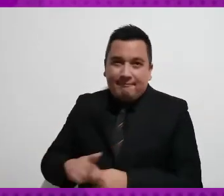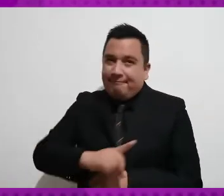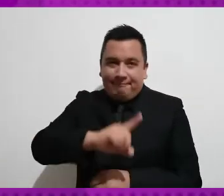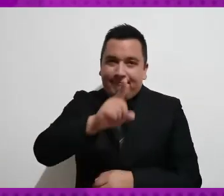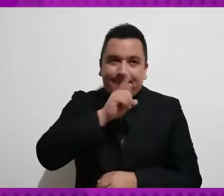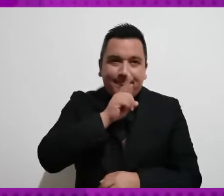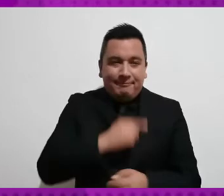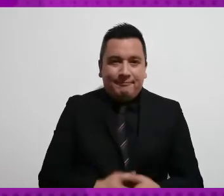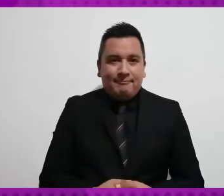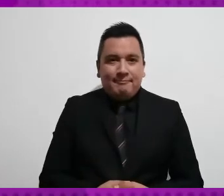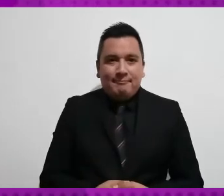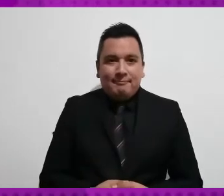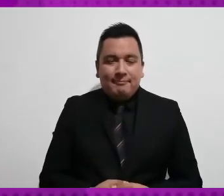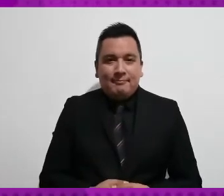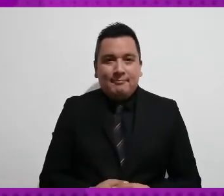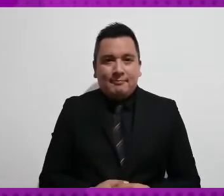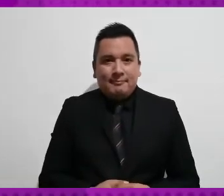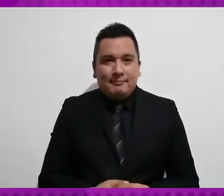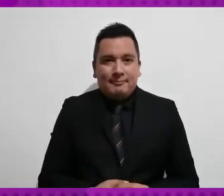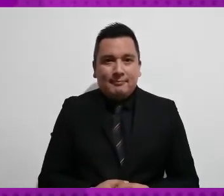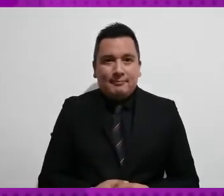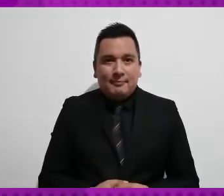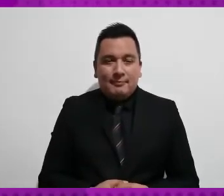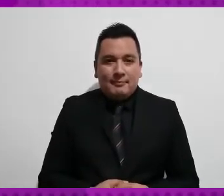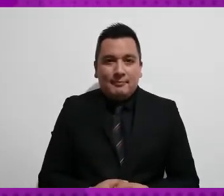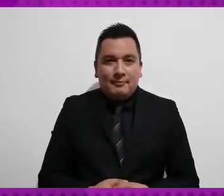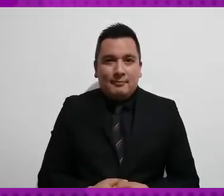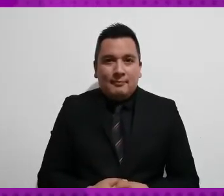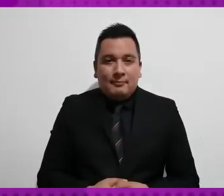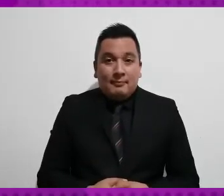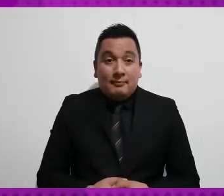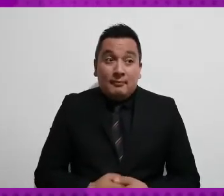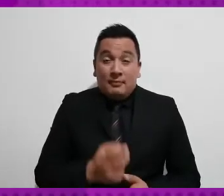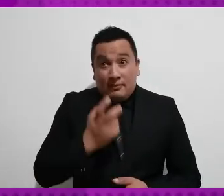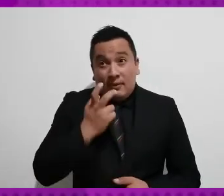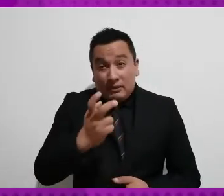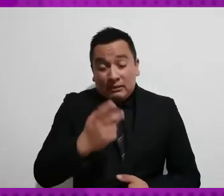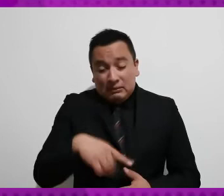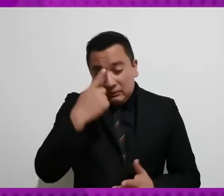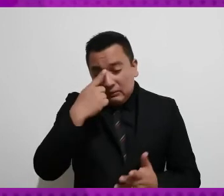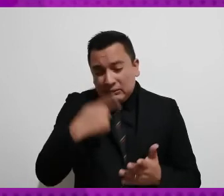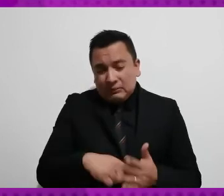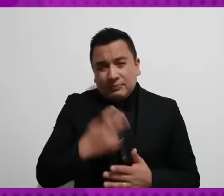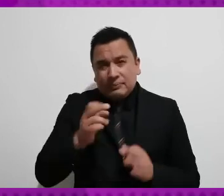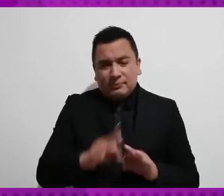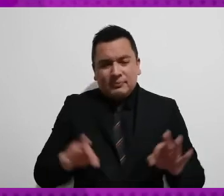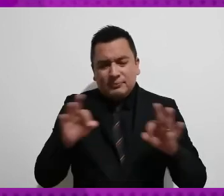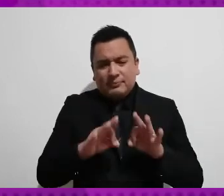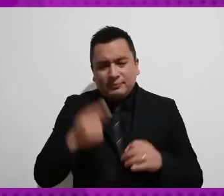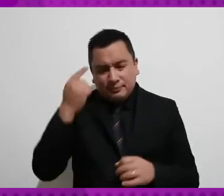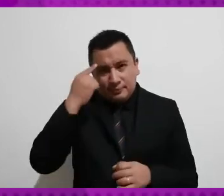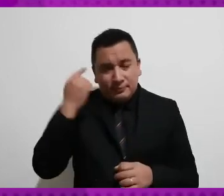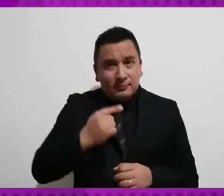de la persona portadora de su credencial para votar. Y esto creo que es un primer paso para ir eliminando